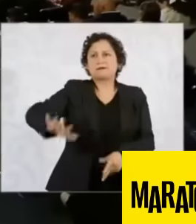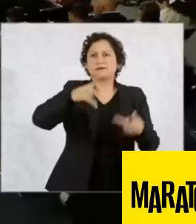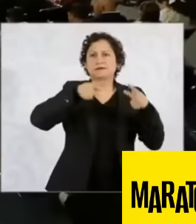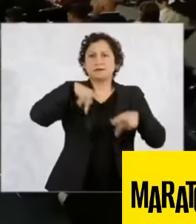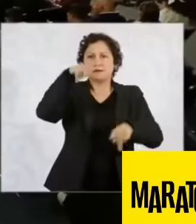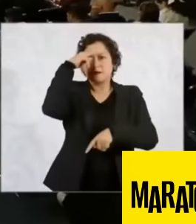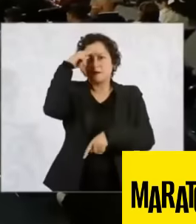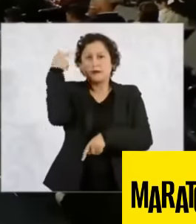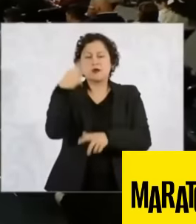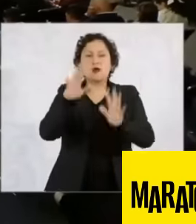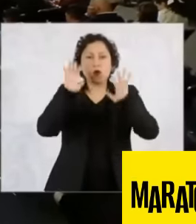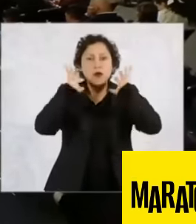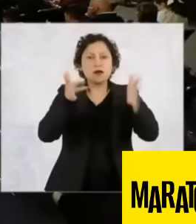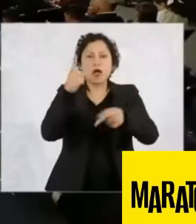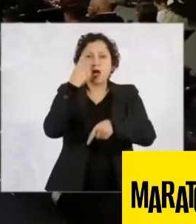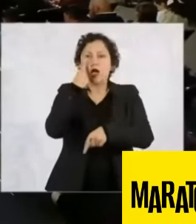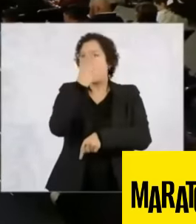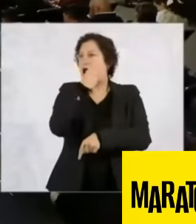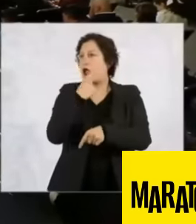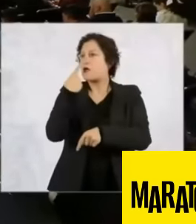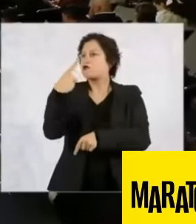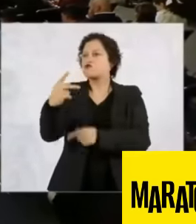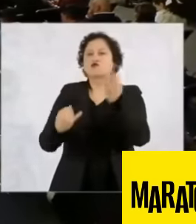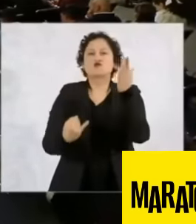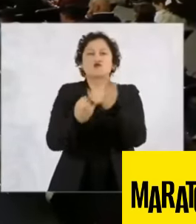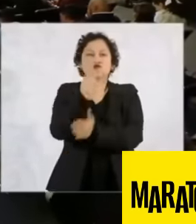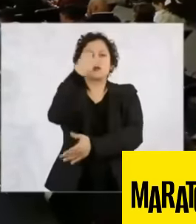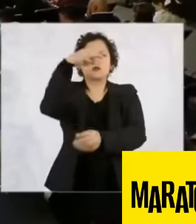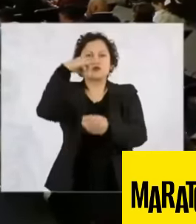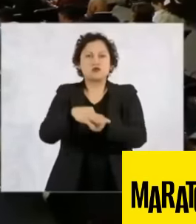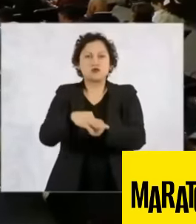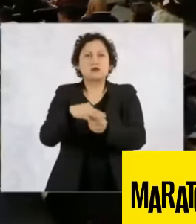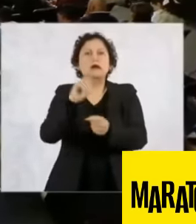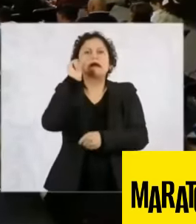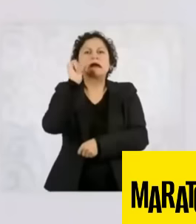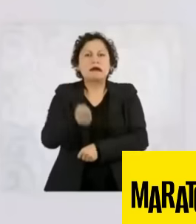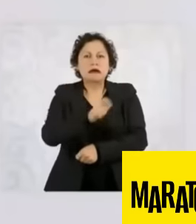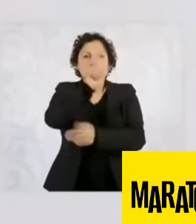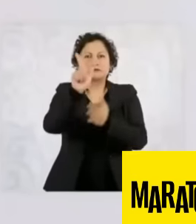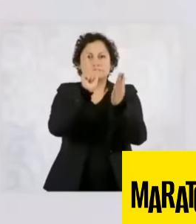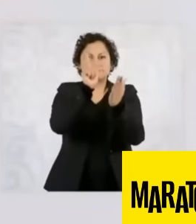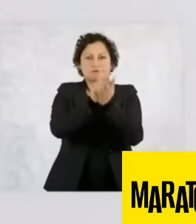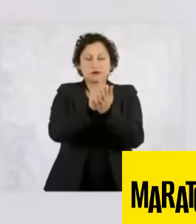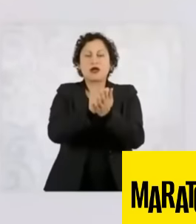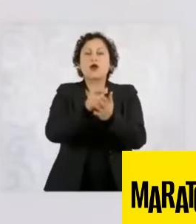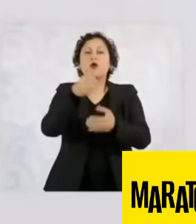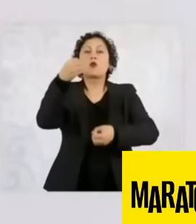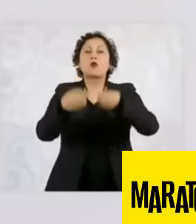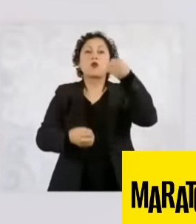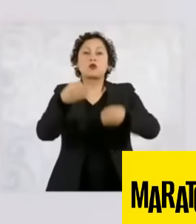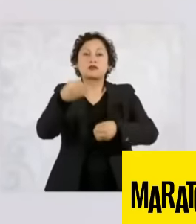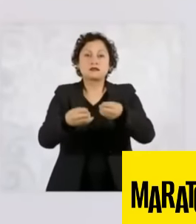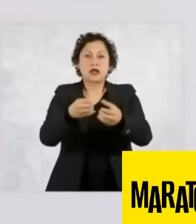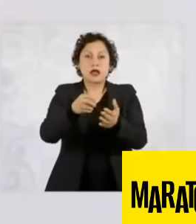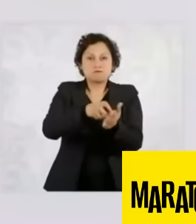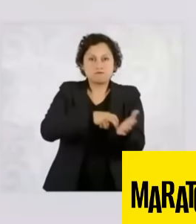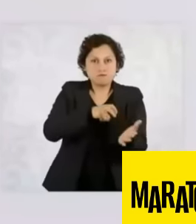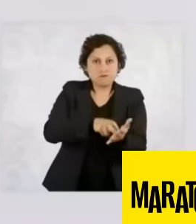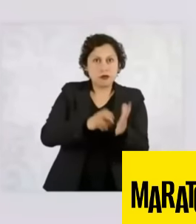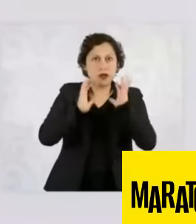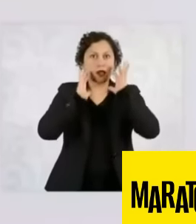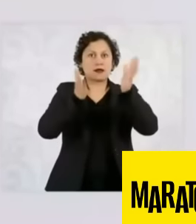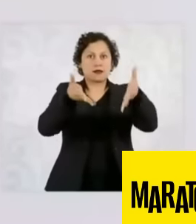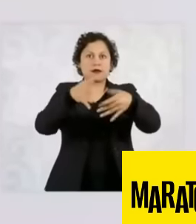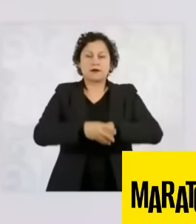decisión que fue la reforma al poder judicial más personas de las que votaron